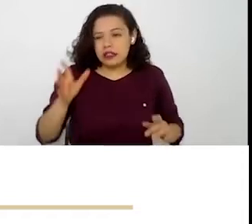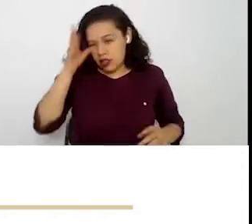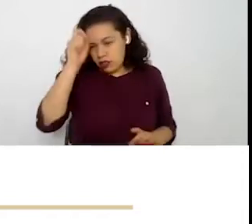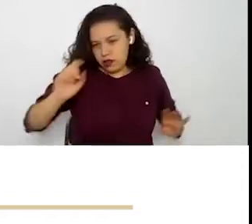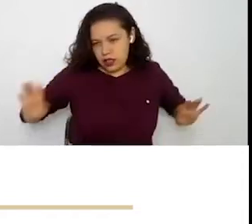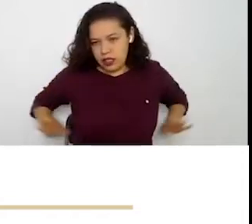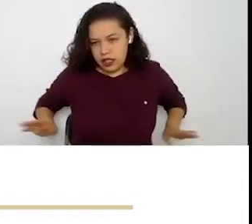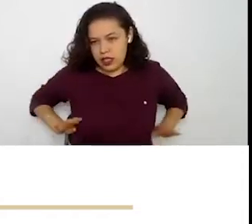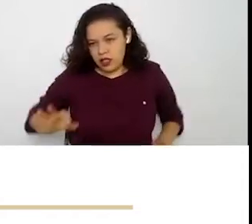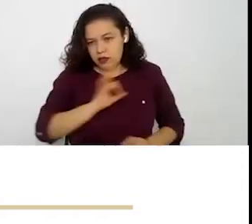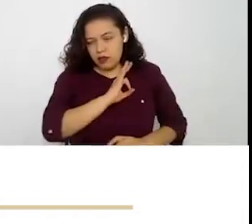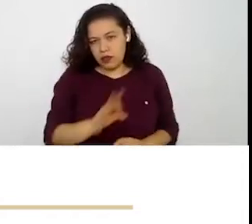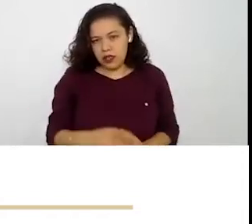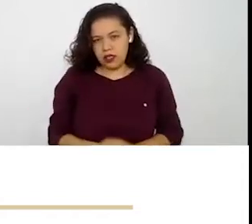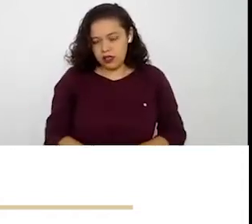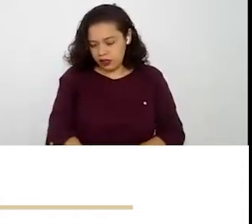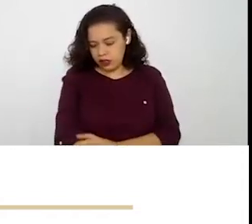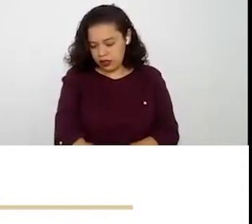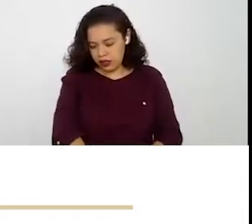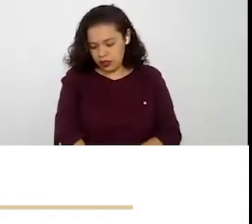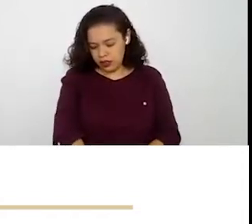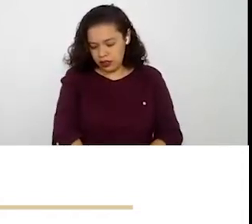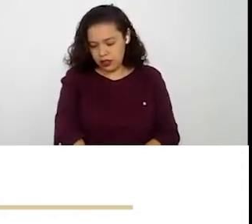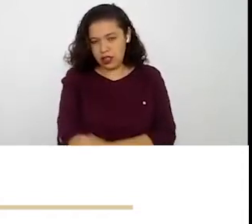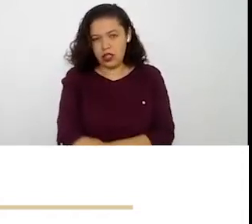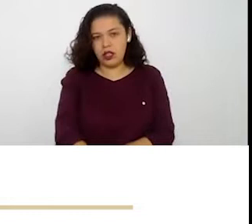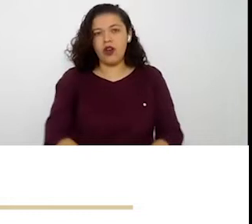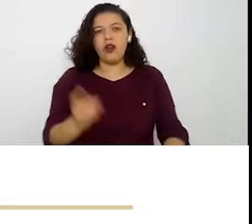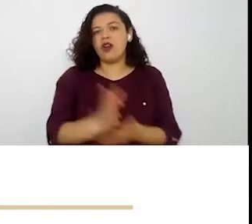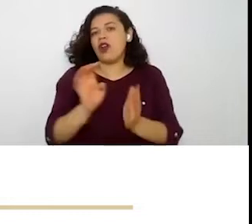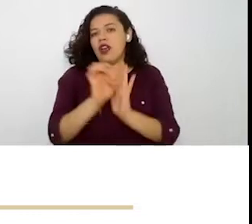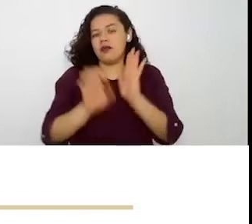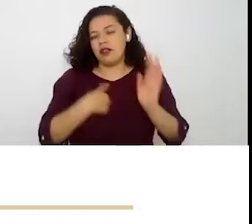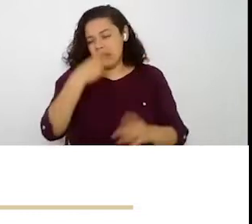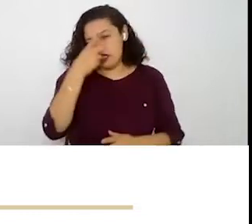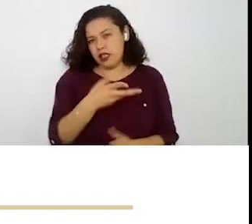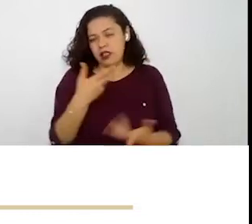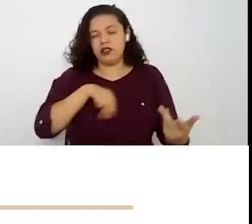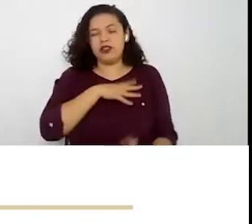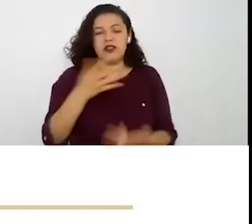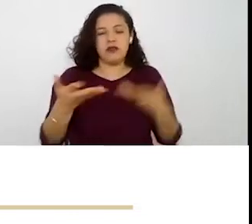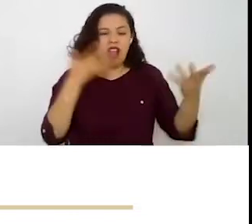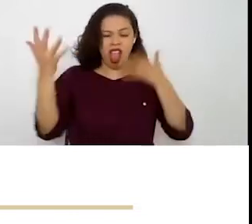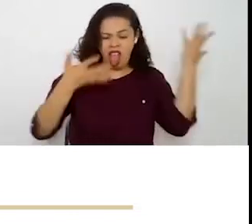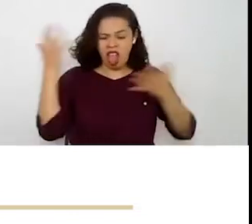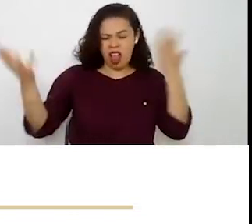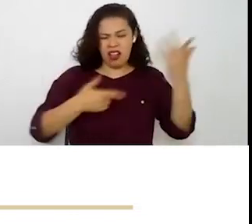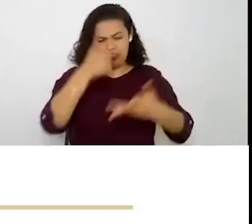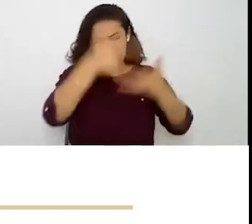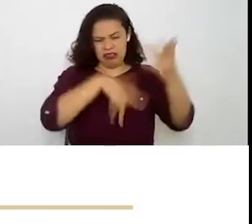que puede arropar a la consejería eso es solo por darles un ejemplo no nos desesperemos y empecemos a